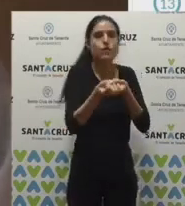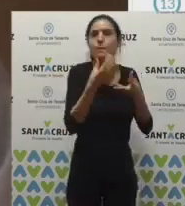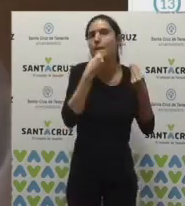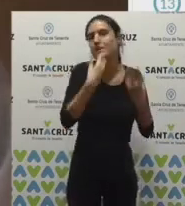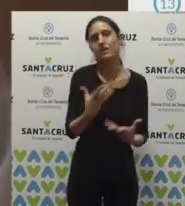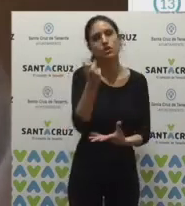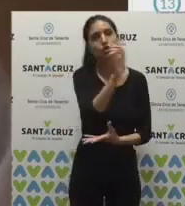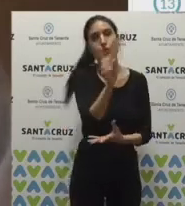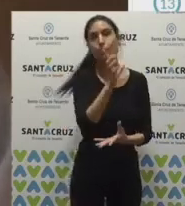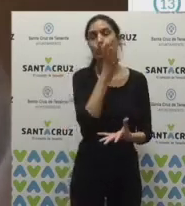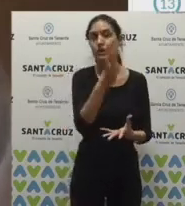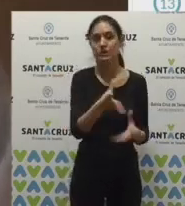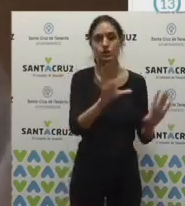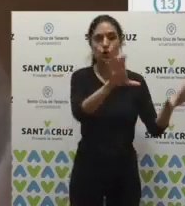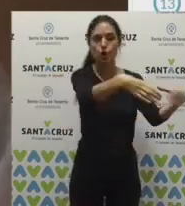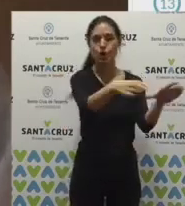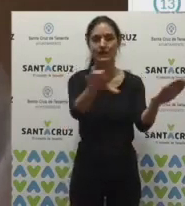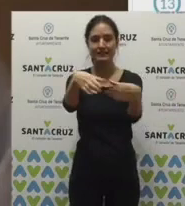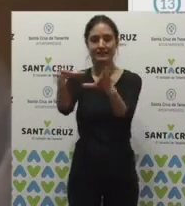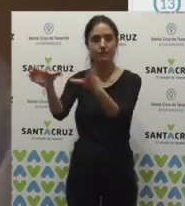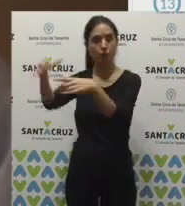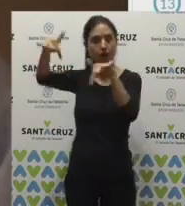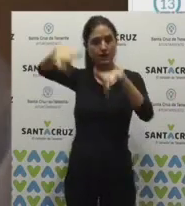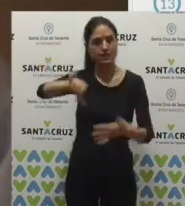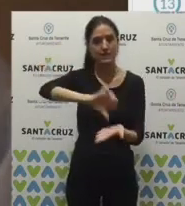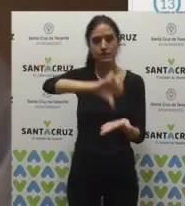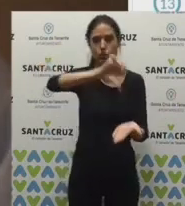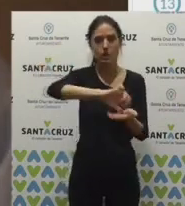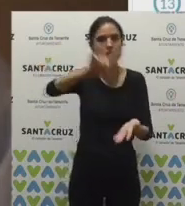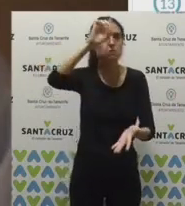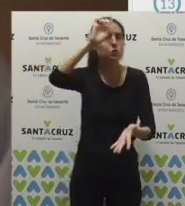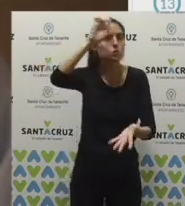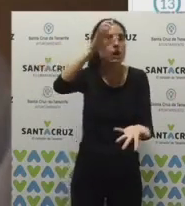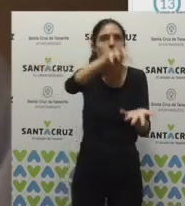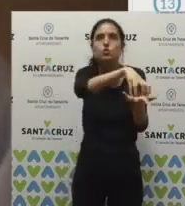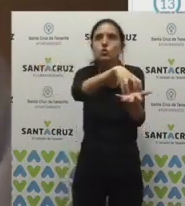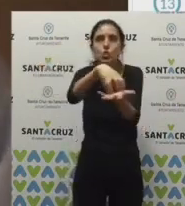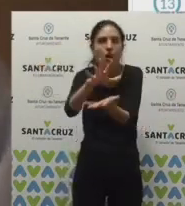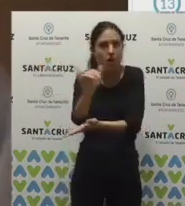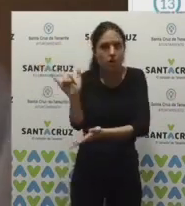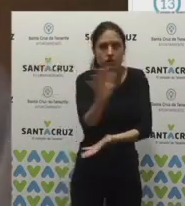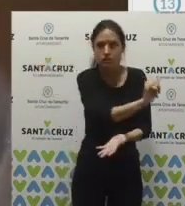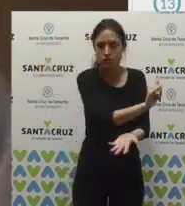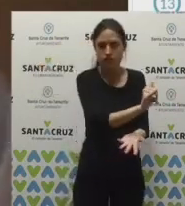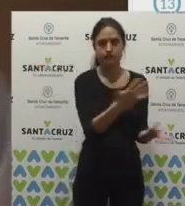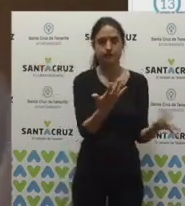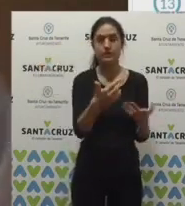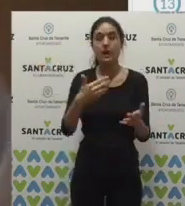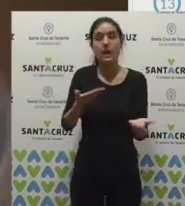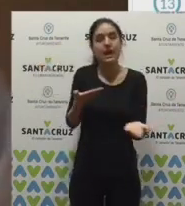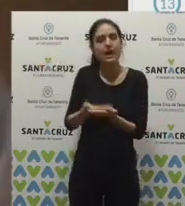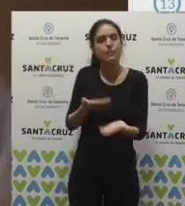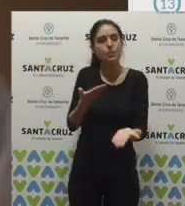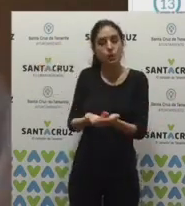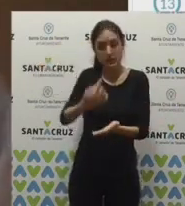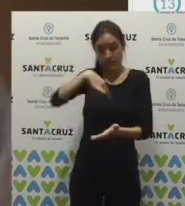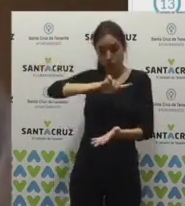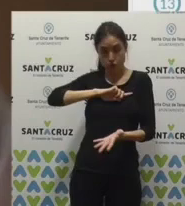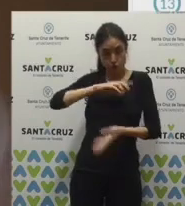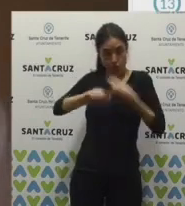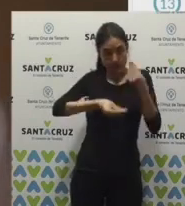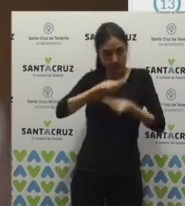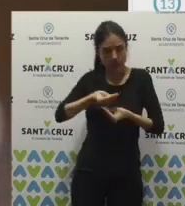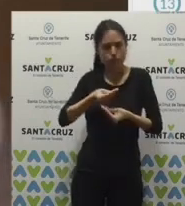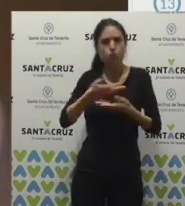colectivos en la ciudad la propuesta que se pone encima de la mesa o la moción que nosotros traemos una